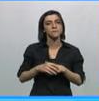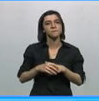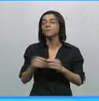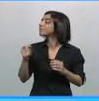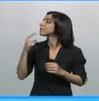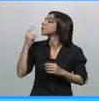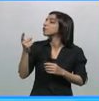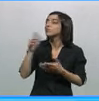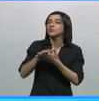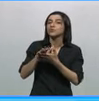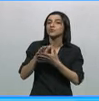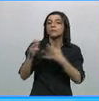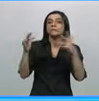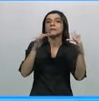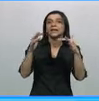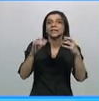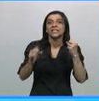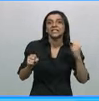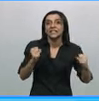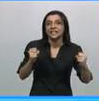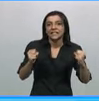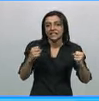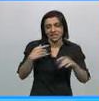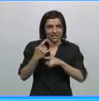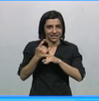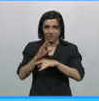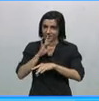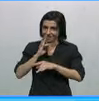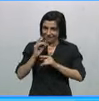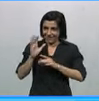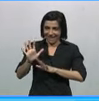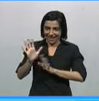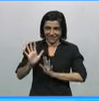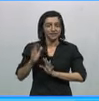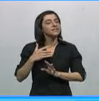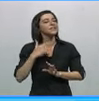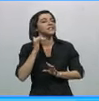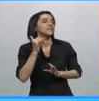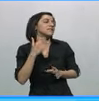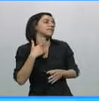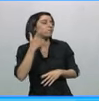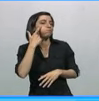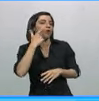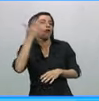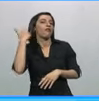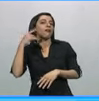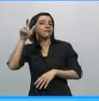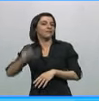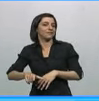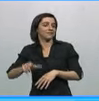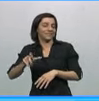partidos? Bueno, pero eso siempre ha sido así, él cuando jugaba también lo era, es decir, yo lo conozco también de su época de